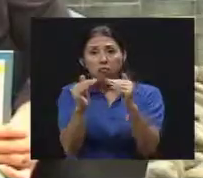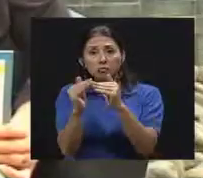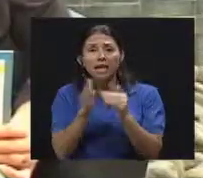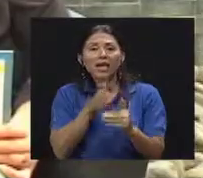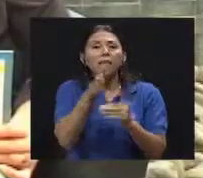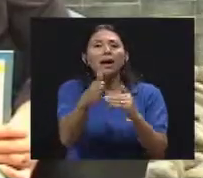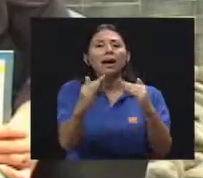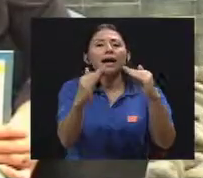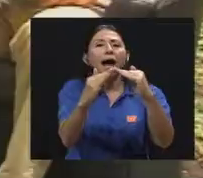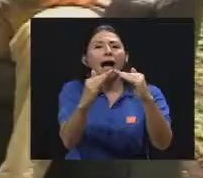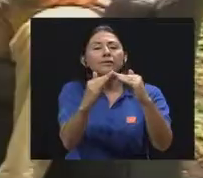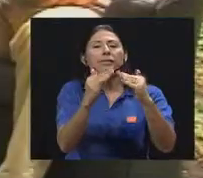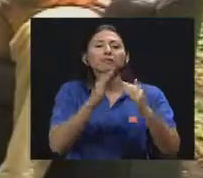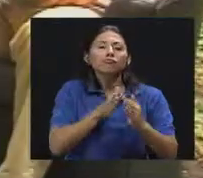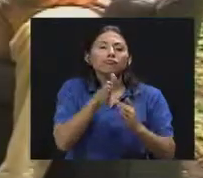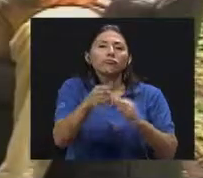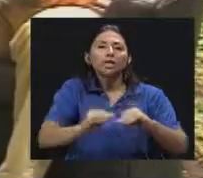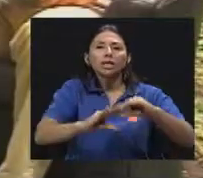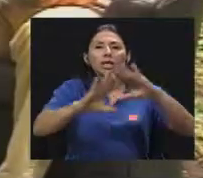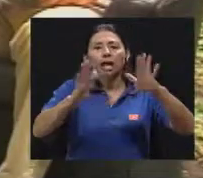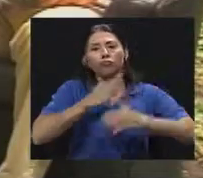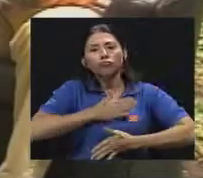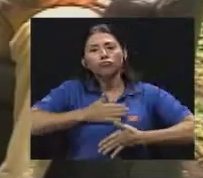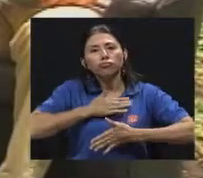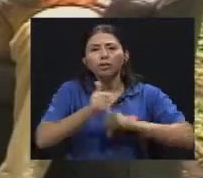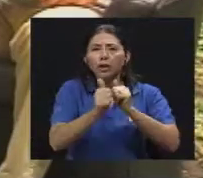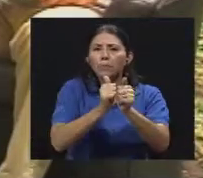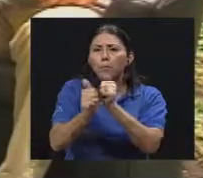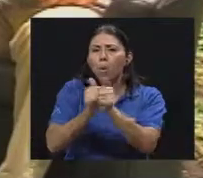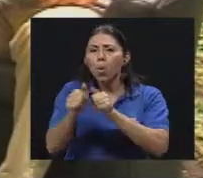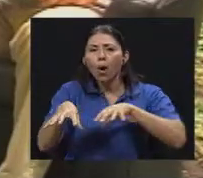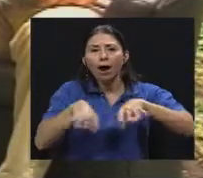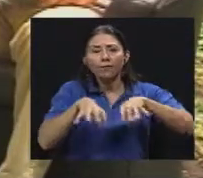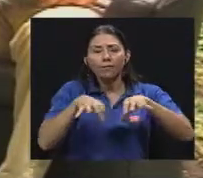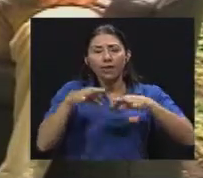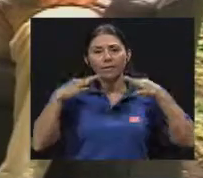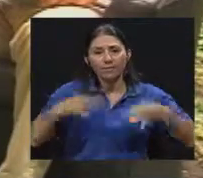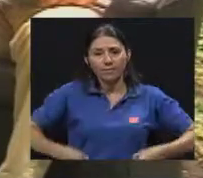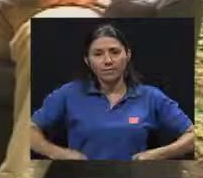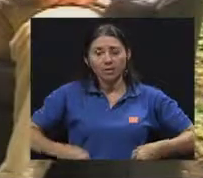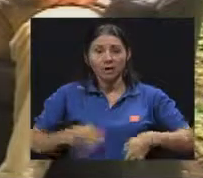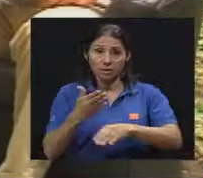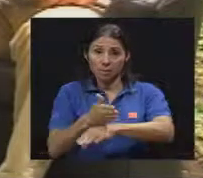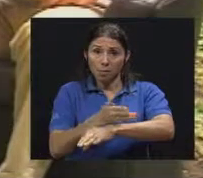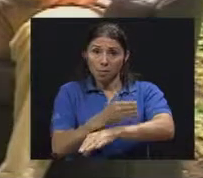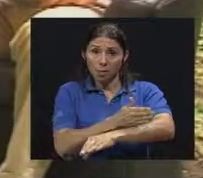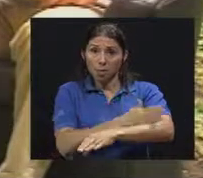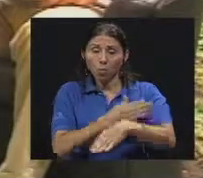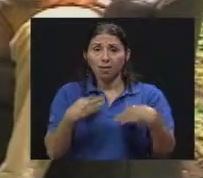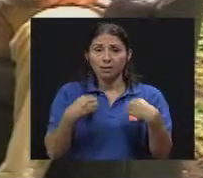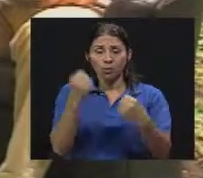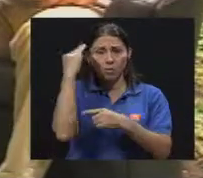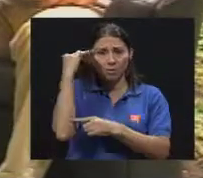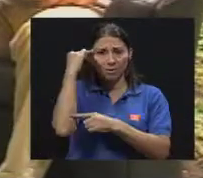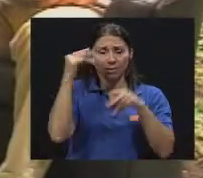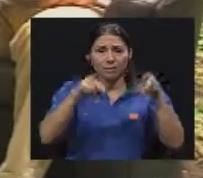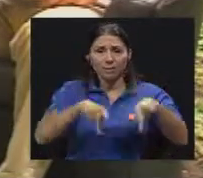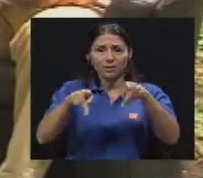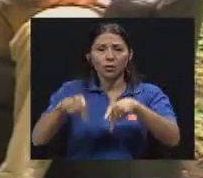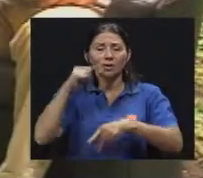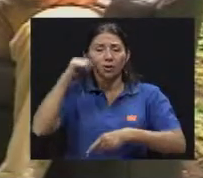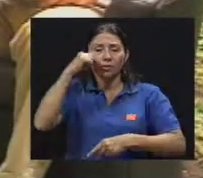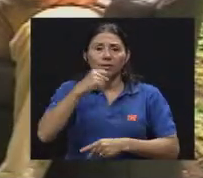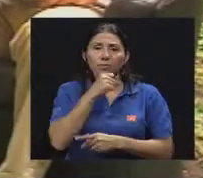centros diurnos, ¿verdad? Y también que practican deporte, que realizan actividades físicas y también para mejorar esta salud mental en las personas